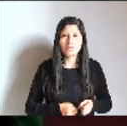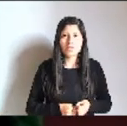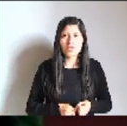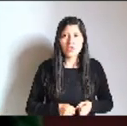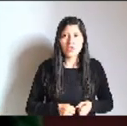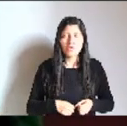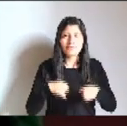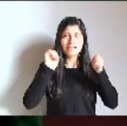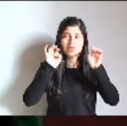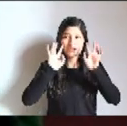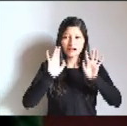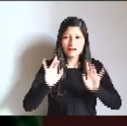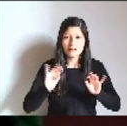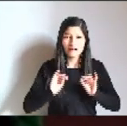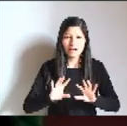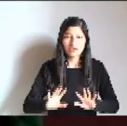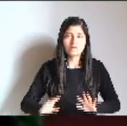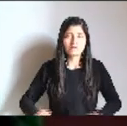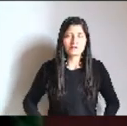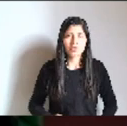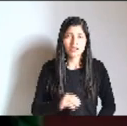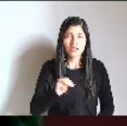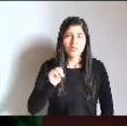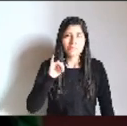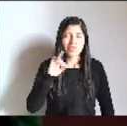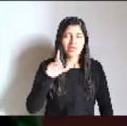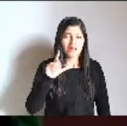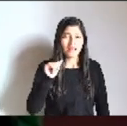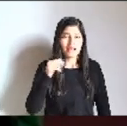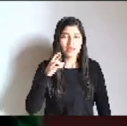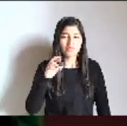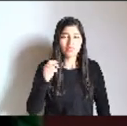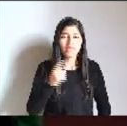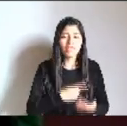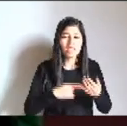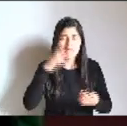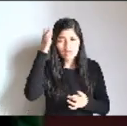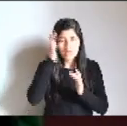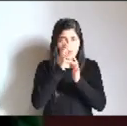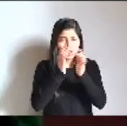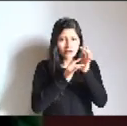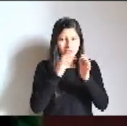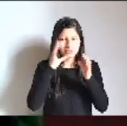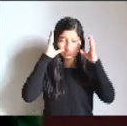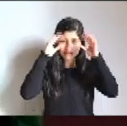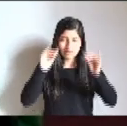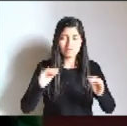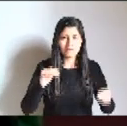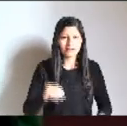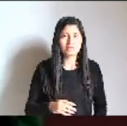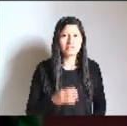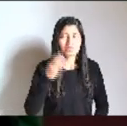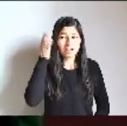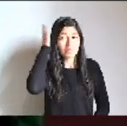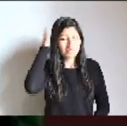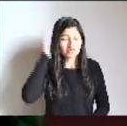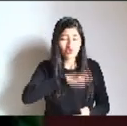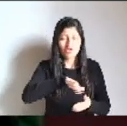curaciones, eran testigos de muchas cosas que Jesús enseñaba. Y siendo testigos de todo